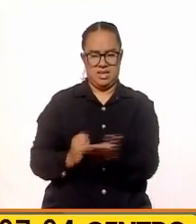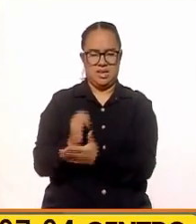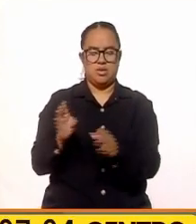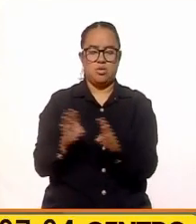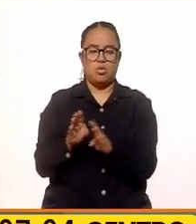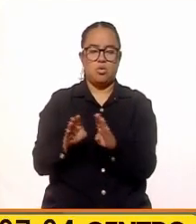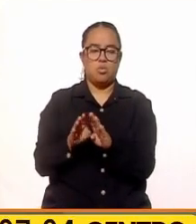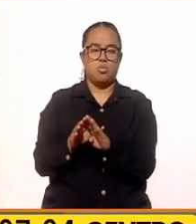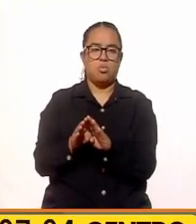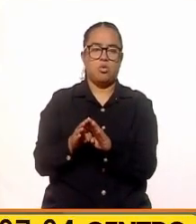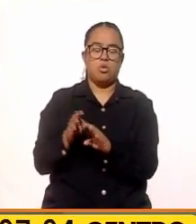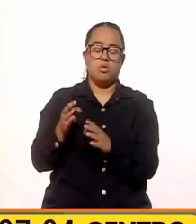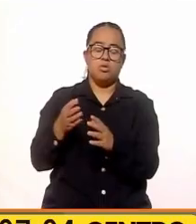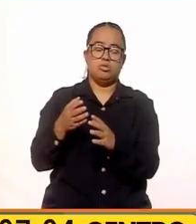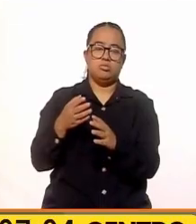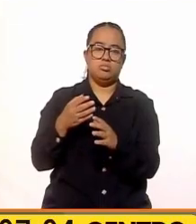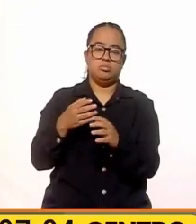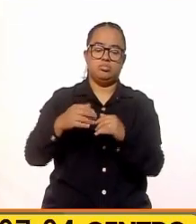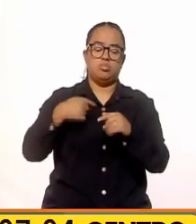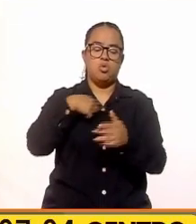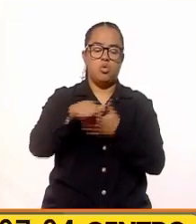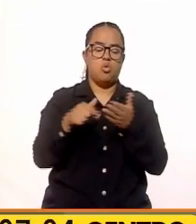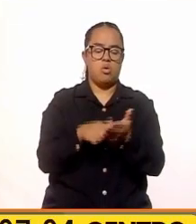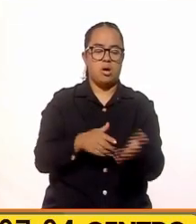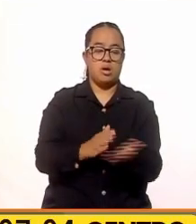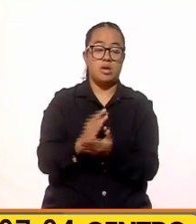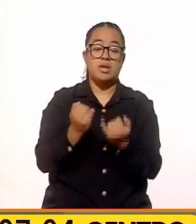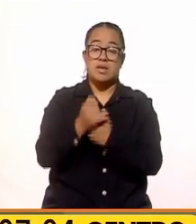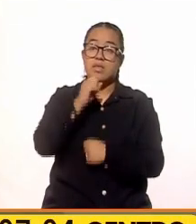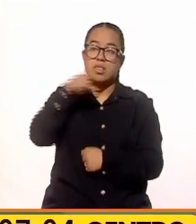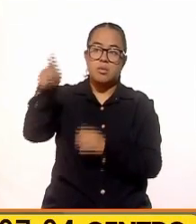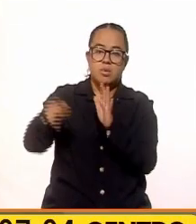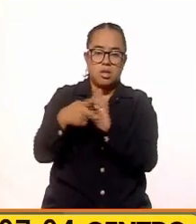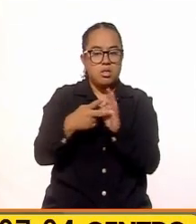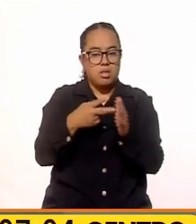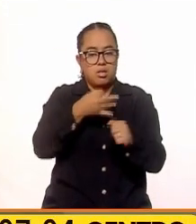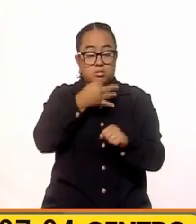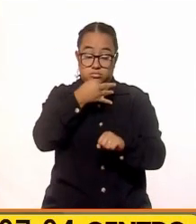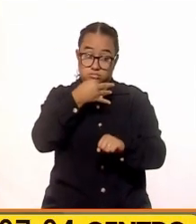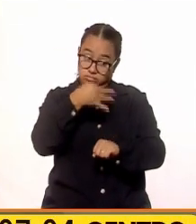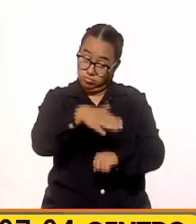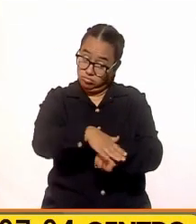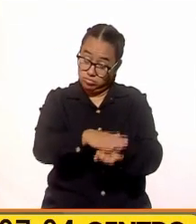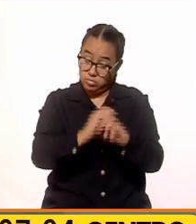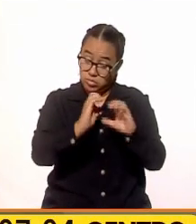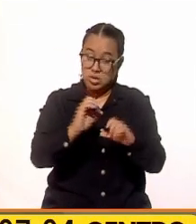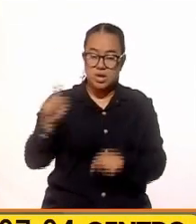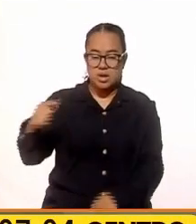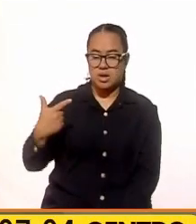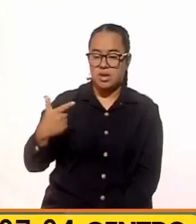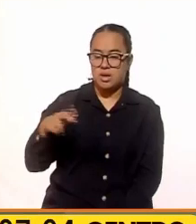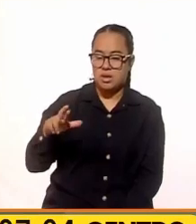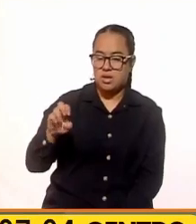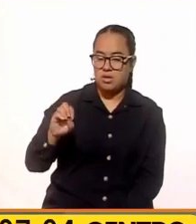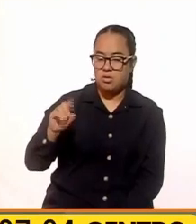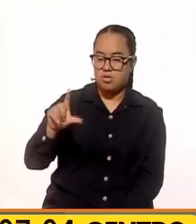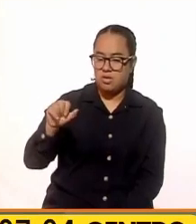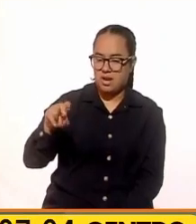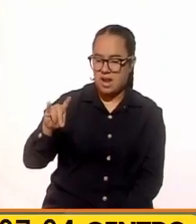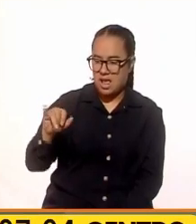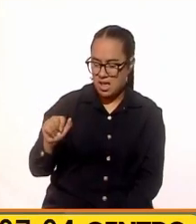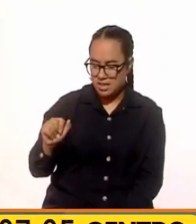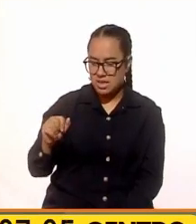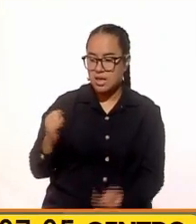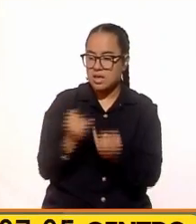hemos tenido en los últimos días, que se ha renovado y reactualizado porque no es nueva, sobre Groenlandia y sobre la anexión